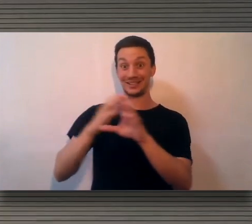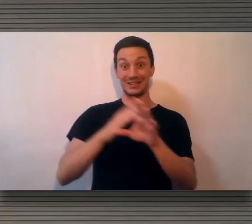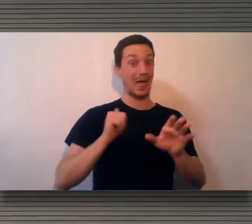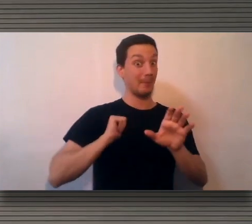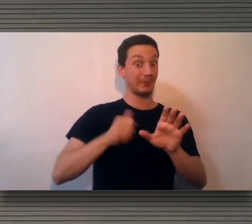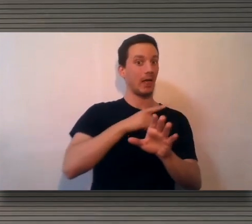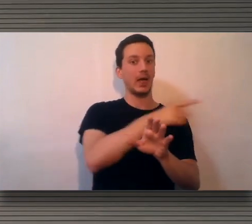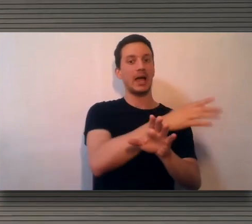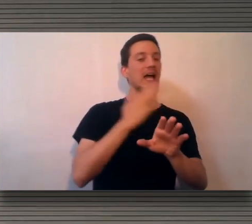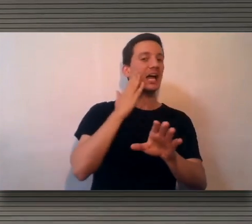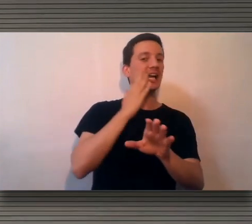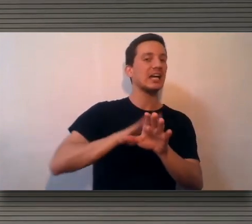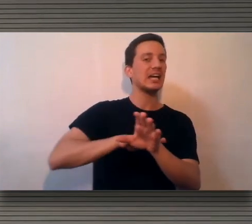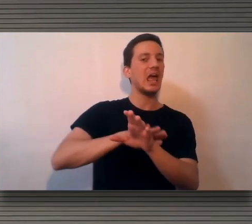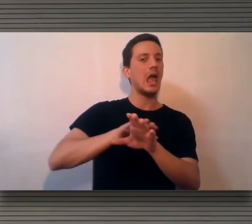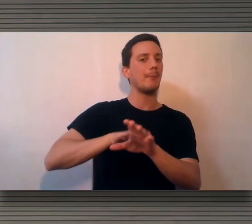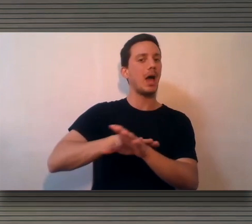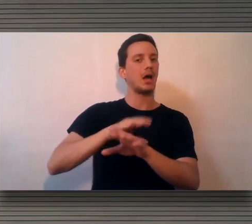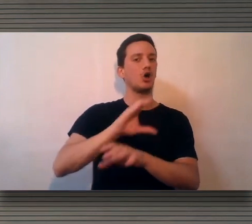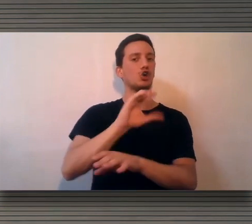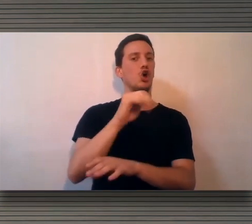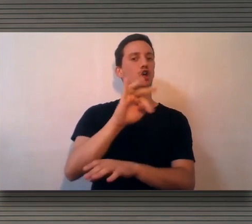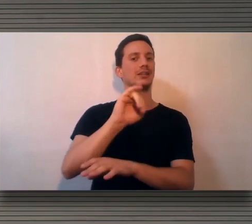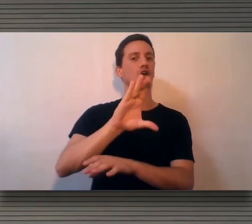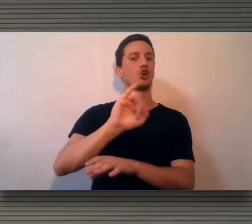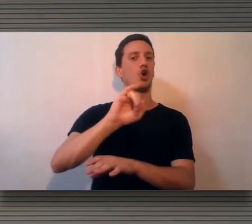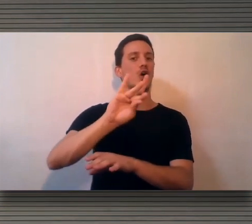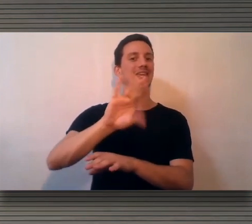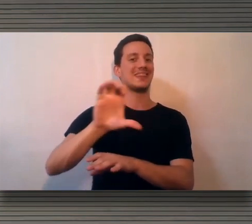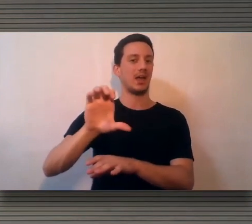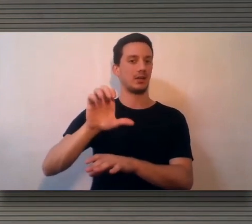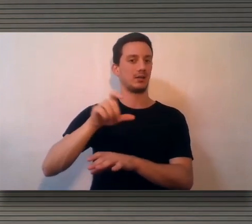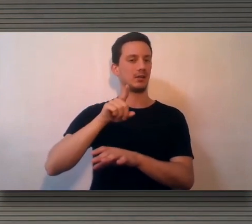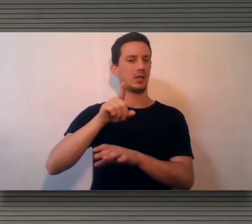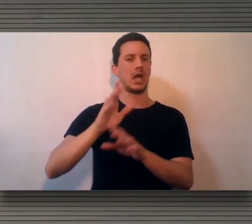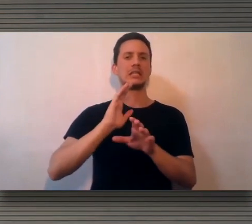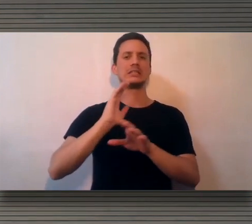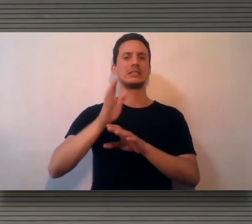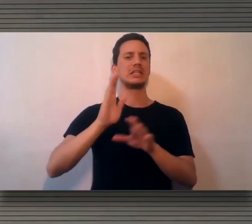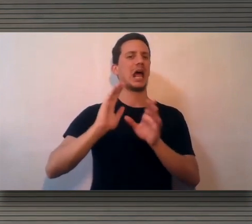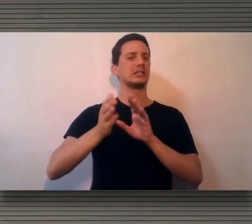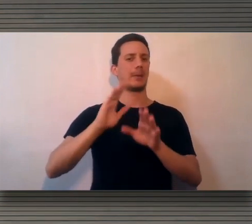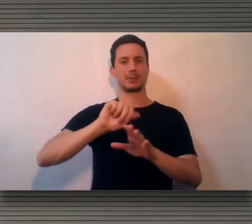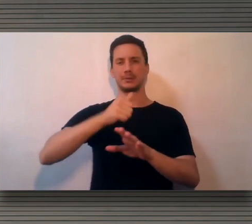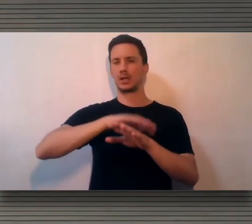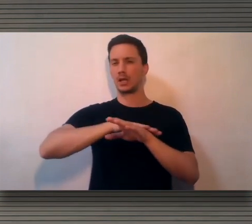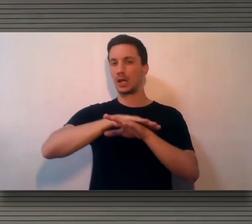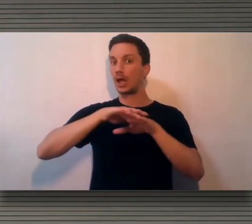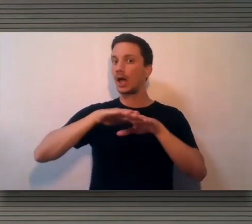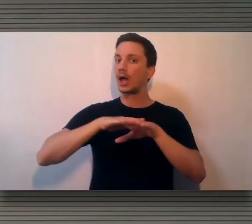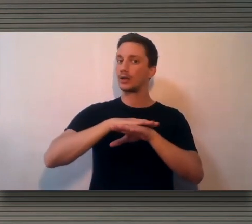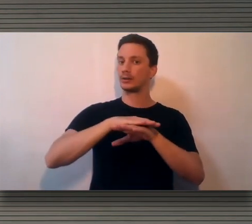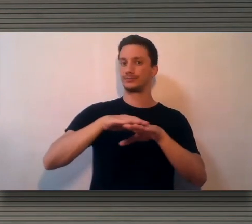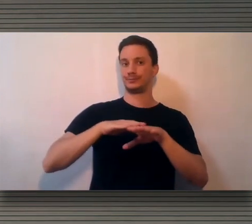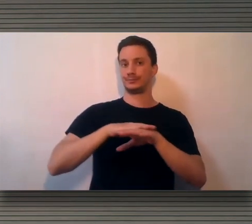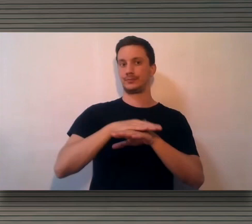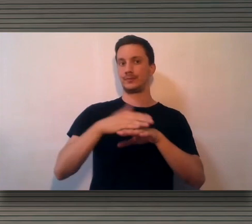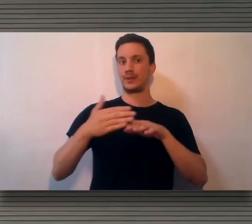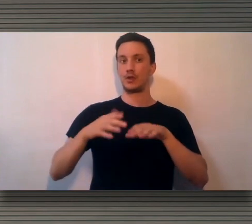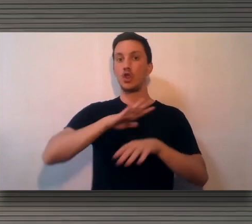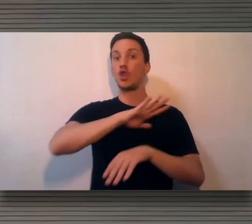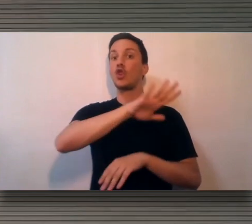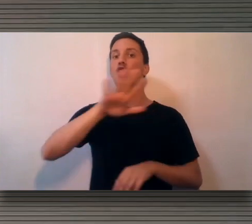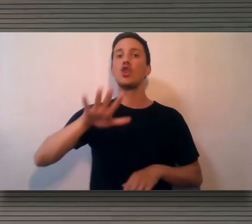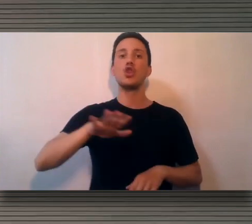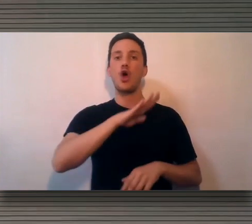de corticoide, que es, que es la primera línea de tratamiento. Y aplicarás la crema de corticoide en